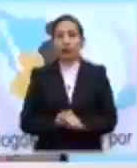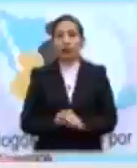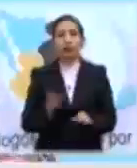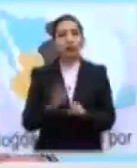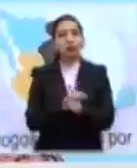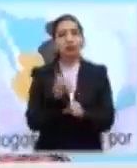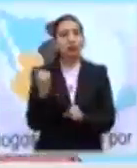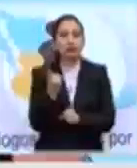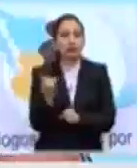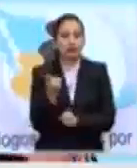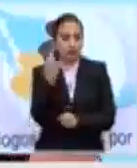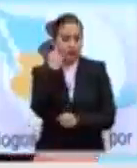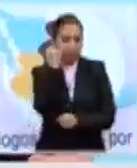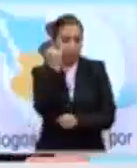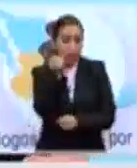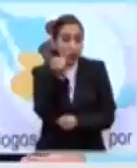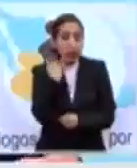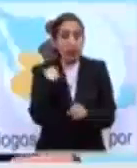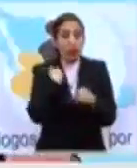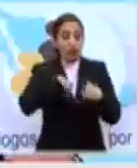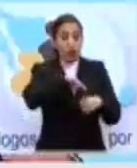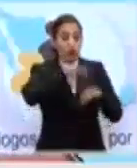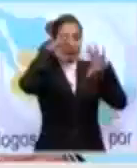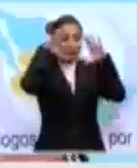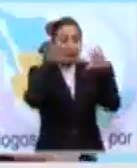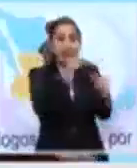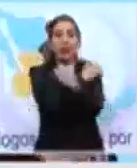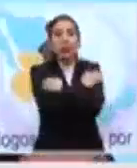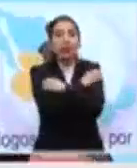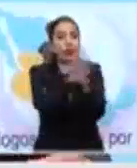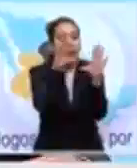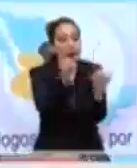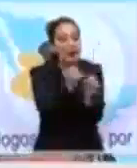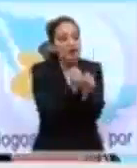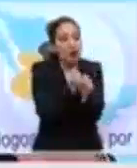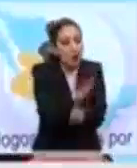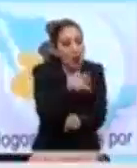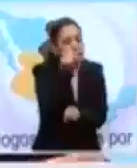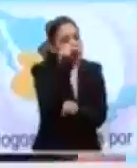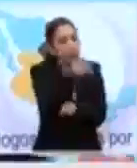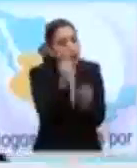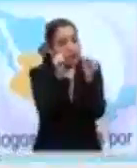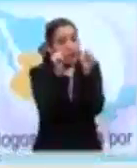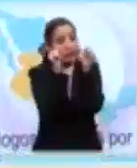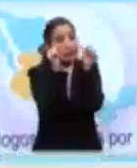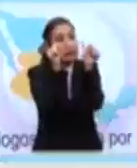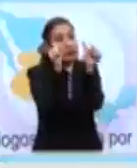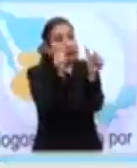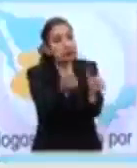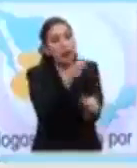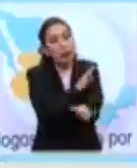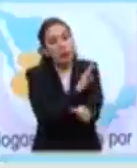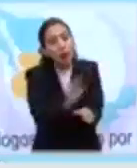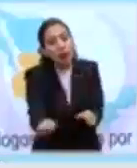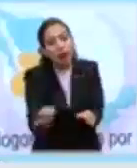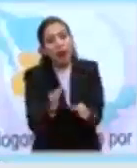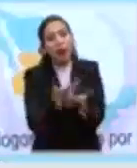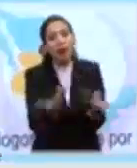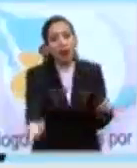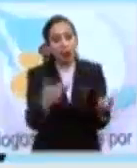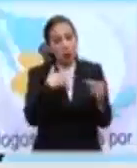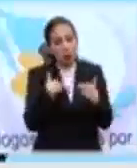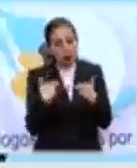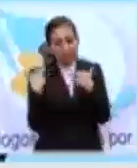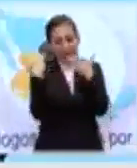qué no educamos, le damos información y estamos muy atentos a los que pueden tener una carga